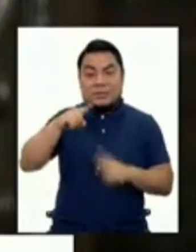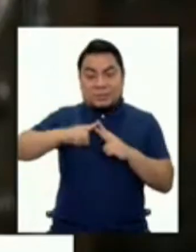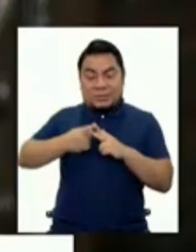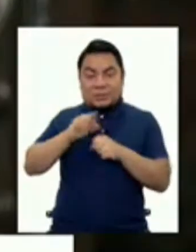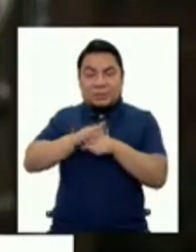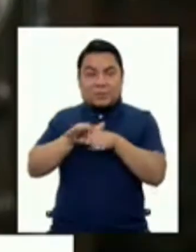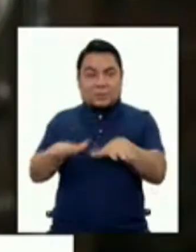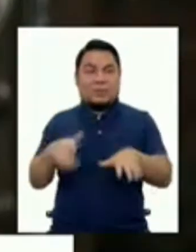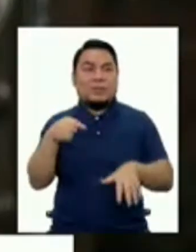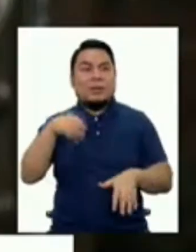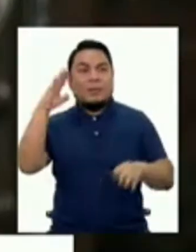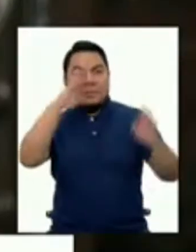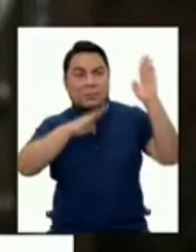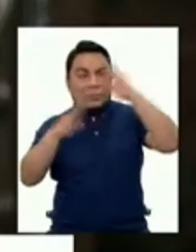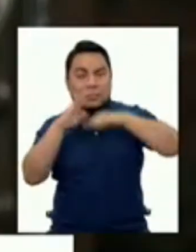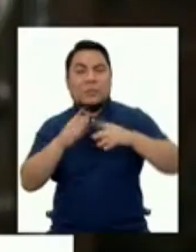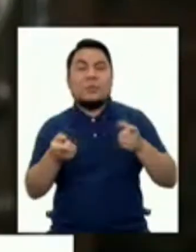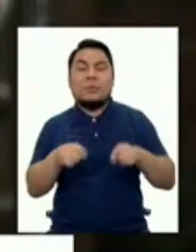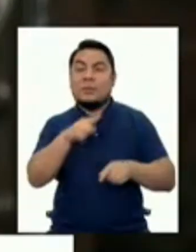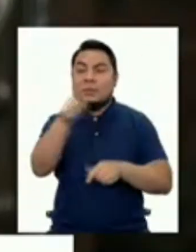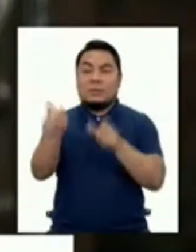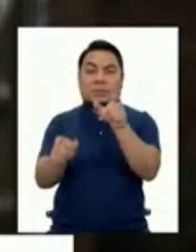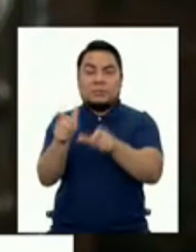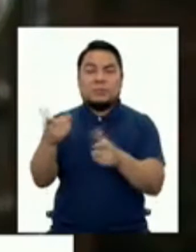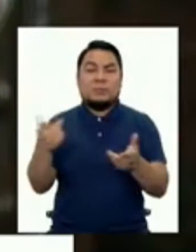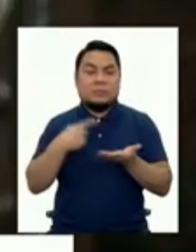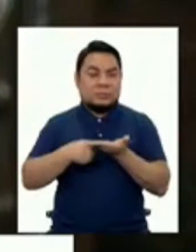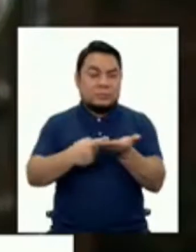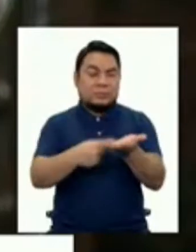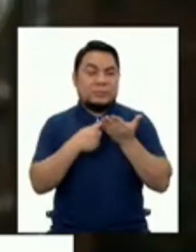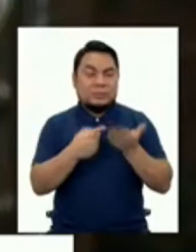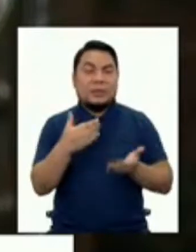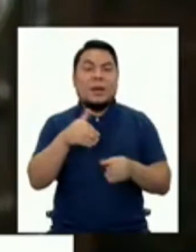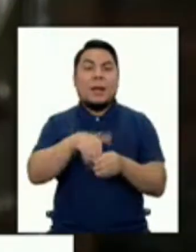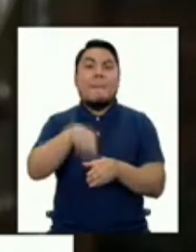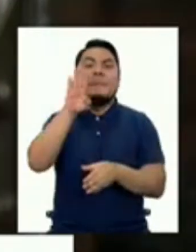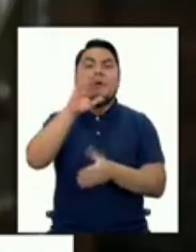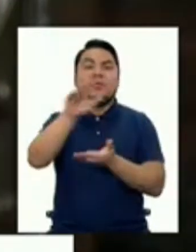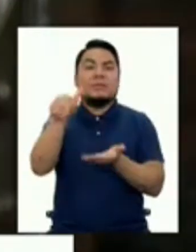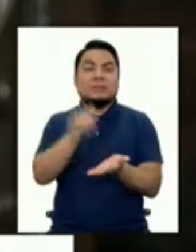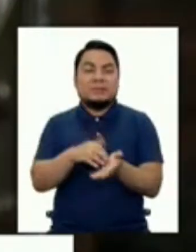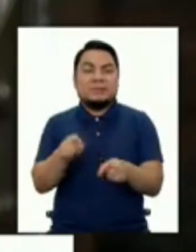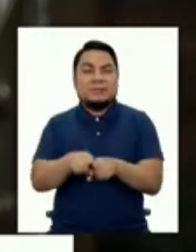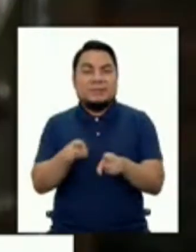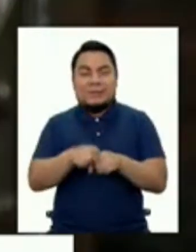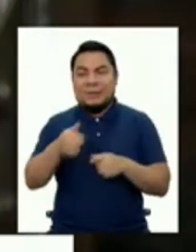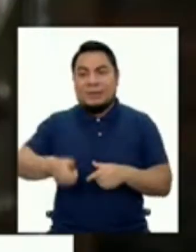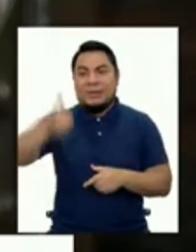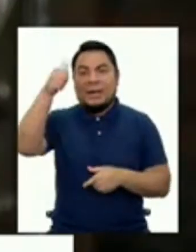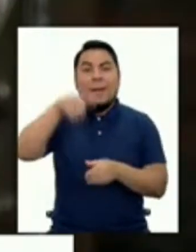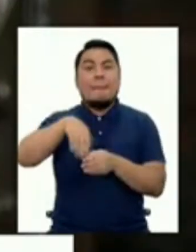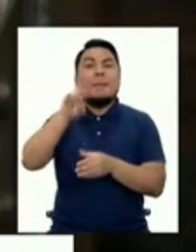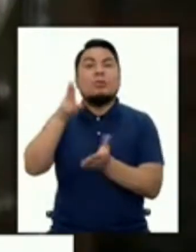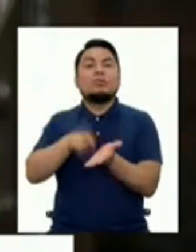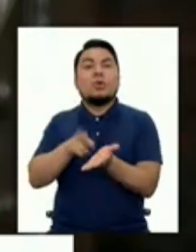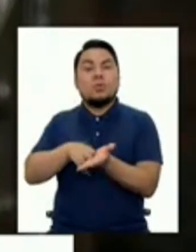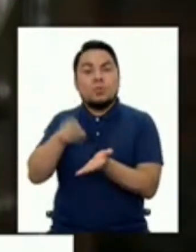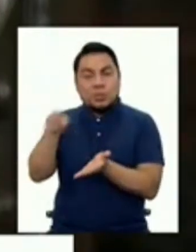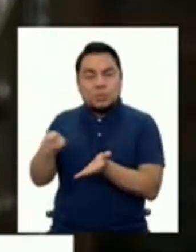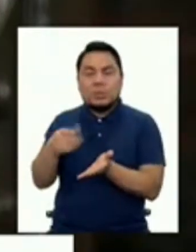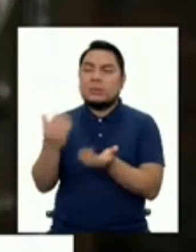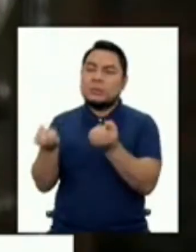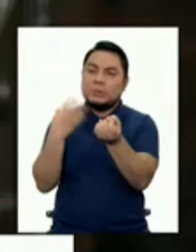pandemia, en una preocupación por los ciudadanos, en coordinación con el Banco Central y con la Superintendencia de Banca y Seguros, se dieron